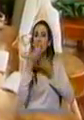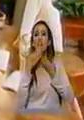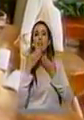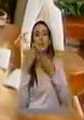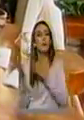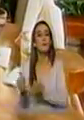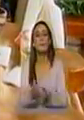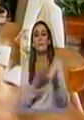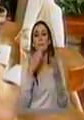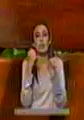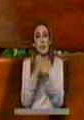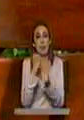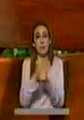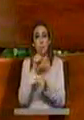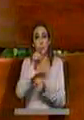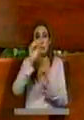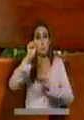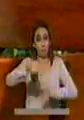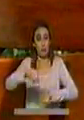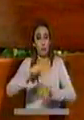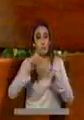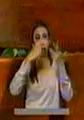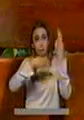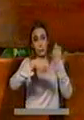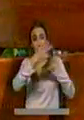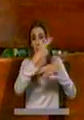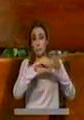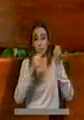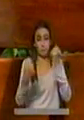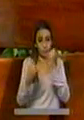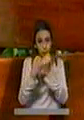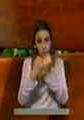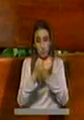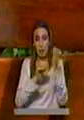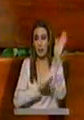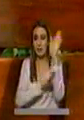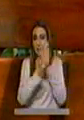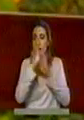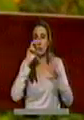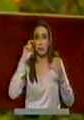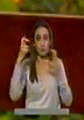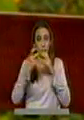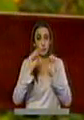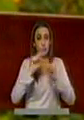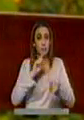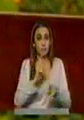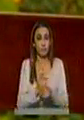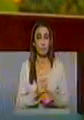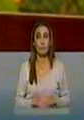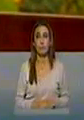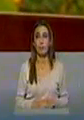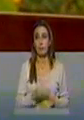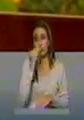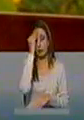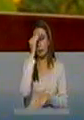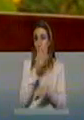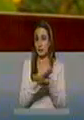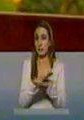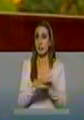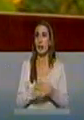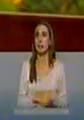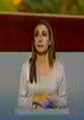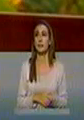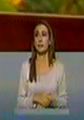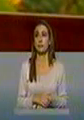tú apuestas ahora a través de tu emprendimiento a fortalecer el desarrollo del turismo local. Buenas tardes, Fabricio. Así